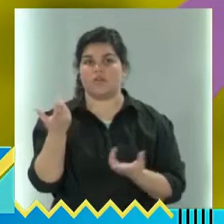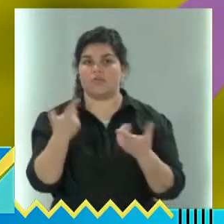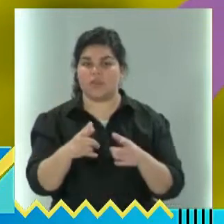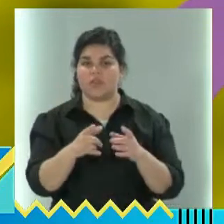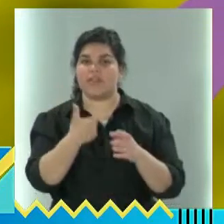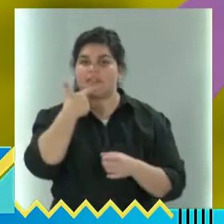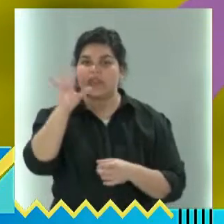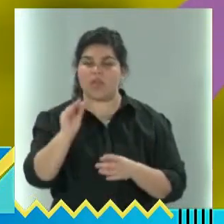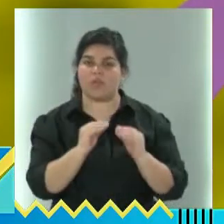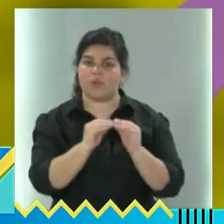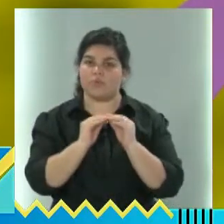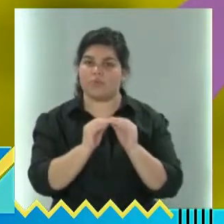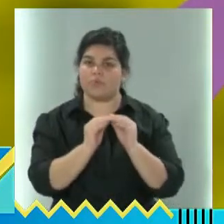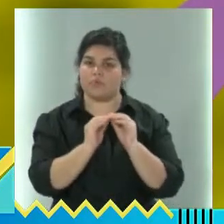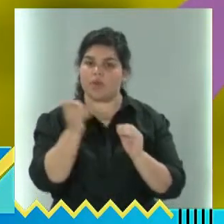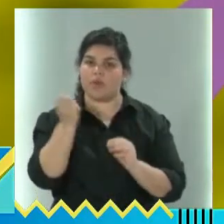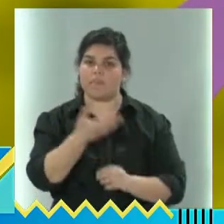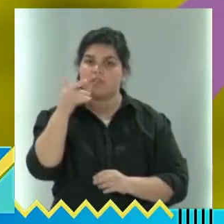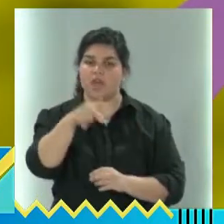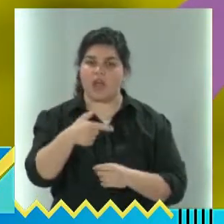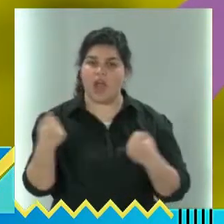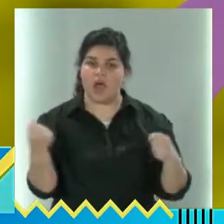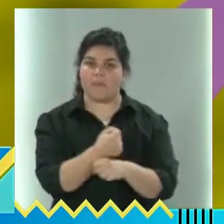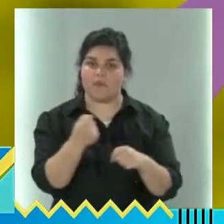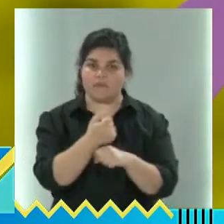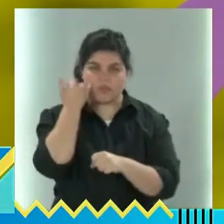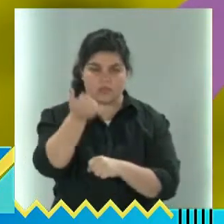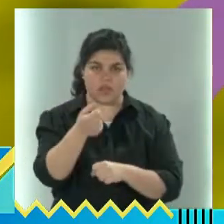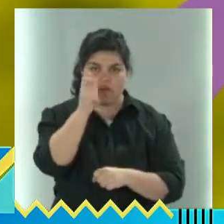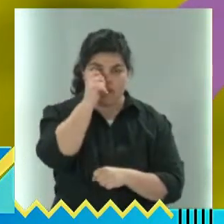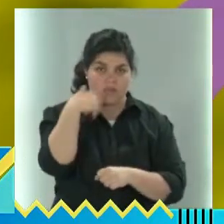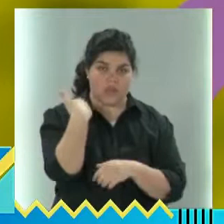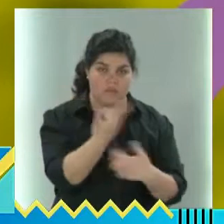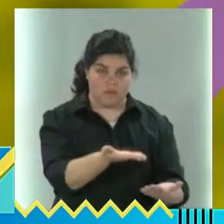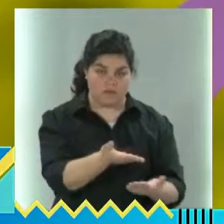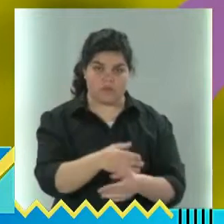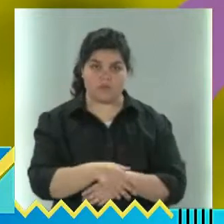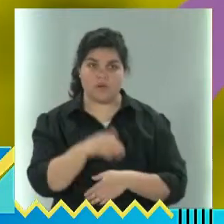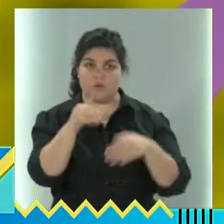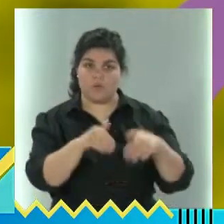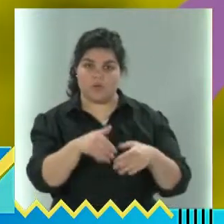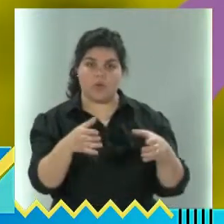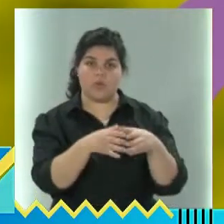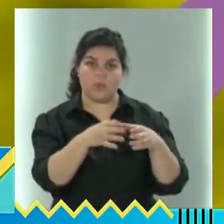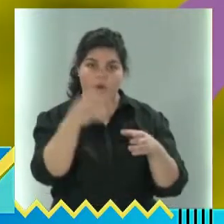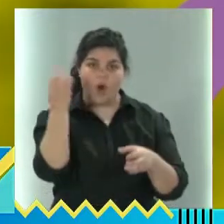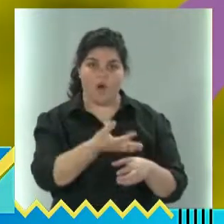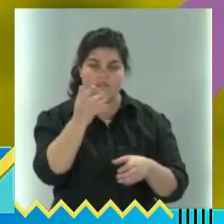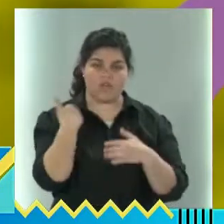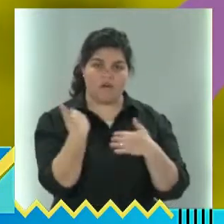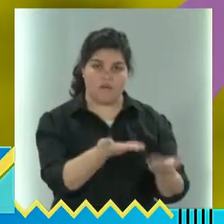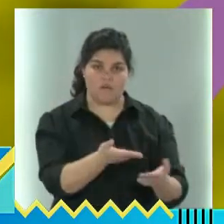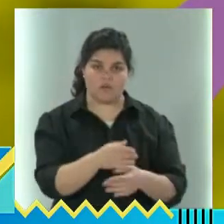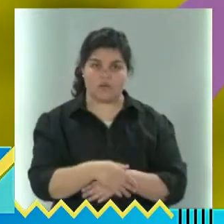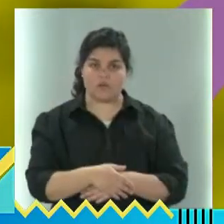de Senadores se logró, ¿sí?, una sanción inicial con 20 votos afirmativos dados por el oficialismo, ¿sí? El quórum se